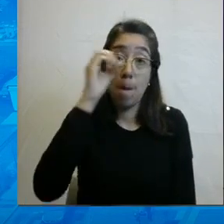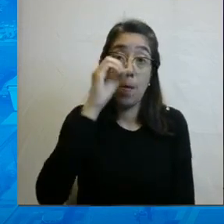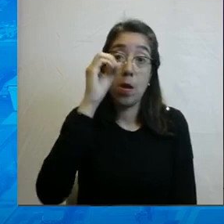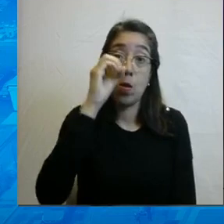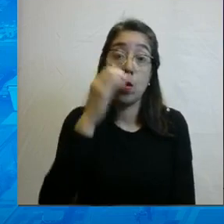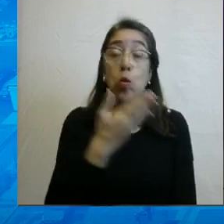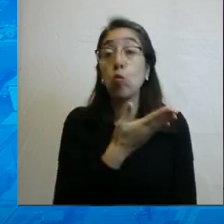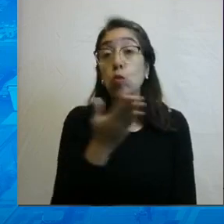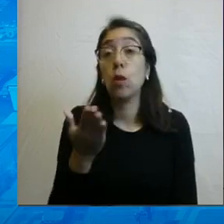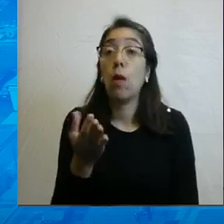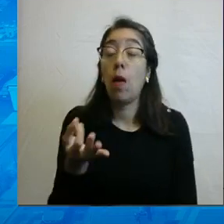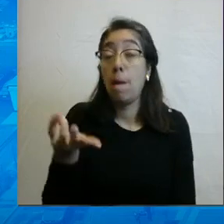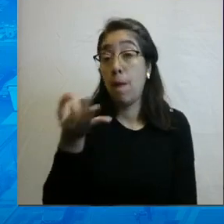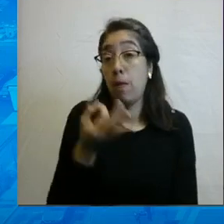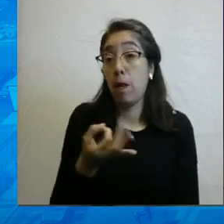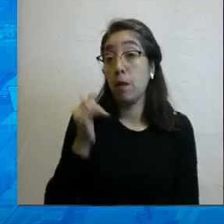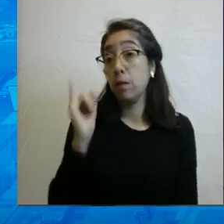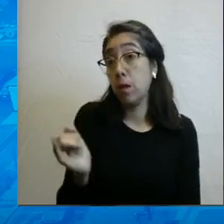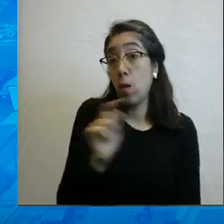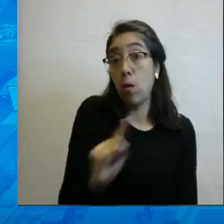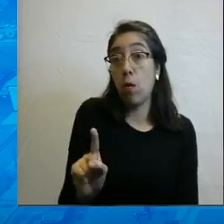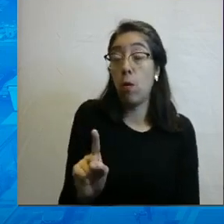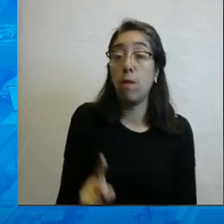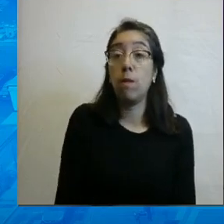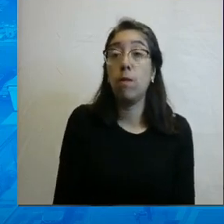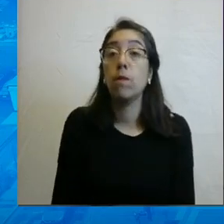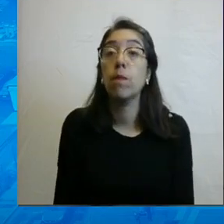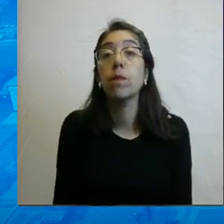favor se pronuncie.